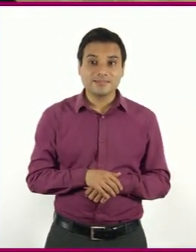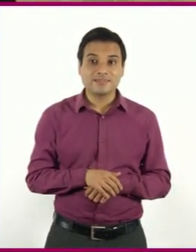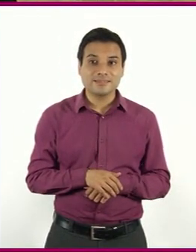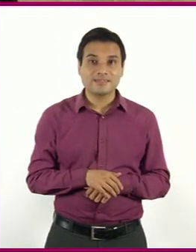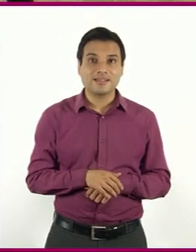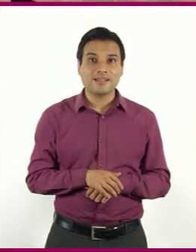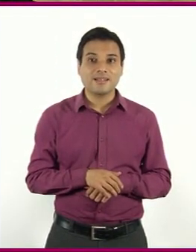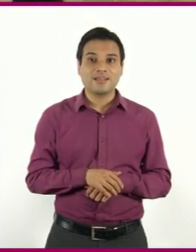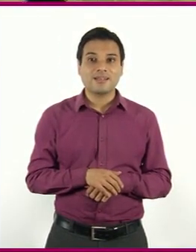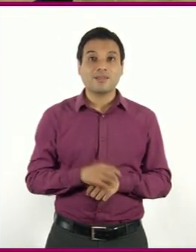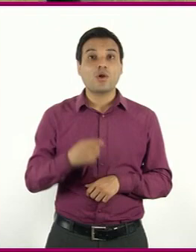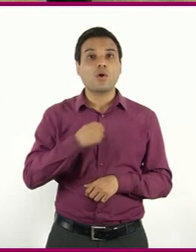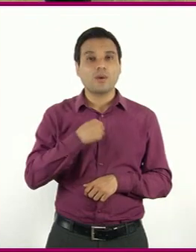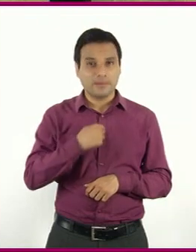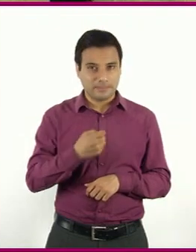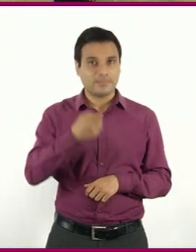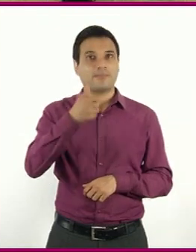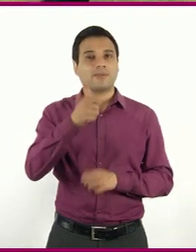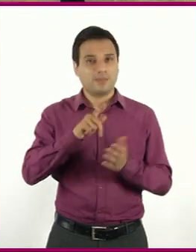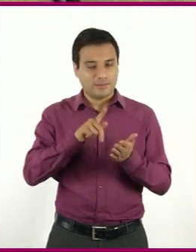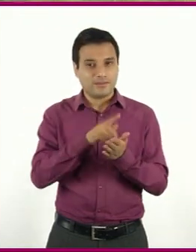mío fue de cinco, maestro. Listo, una más. Nada más.